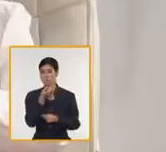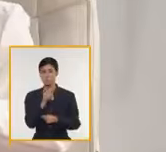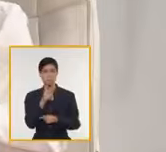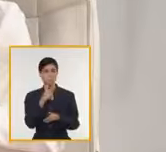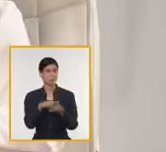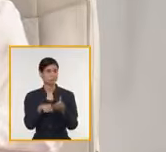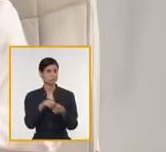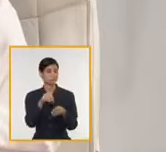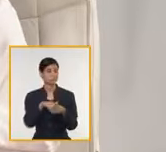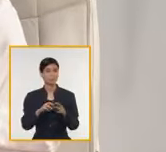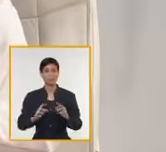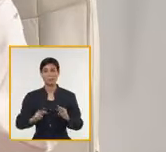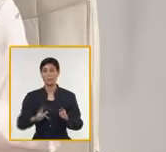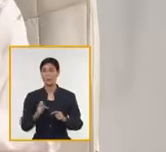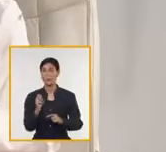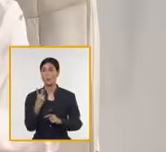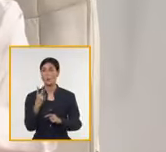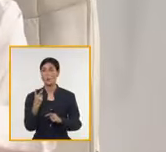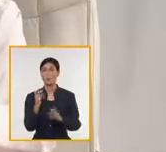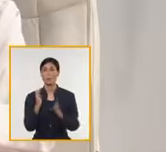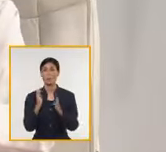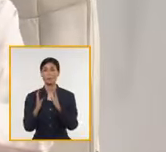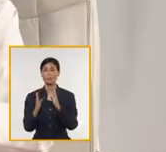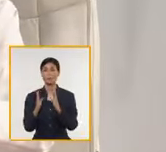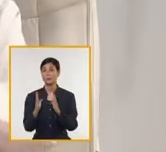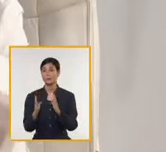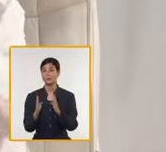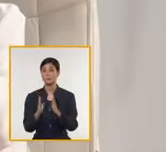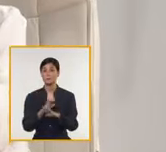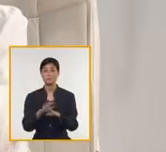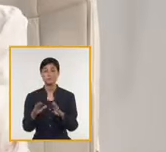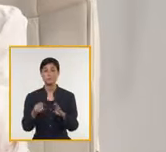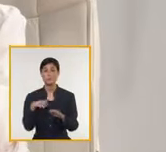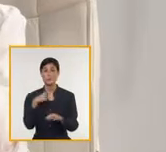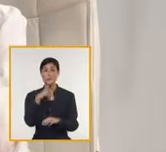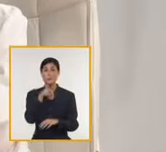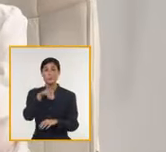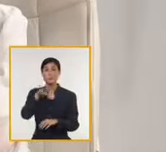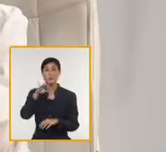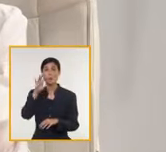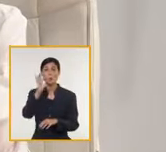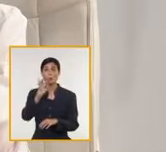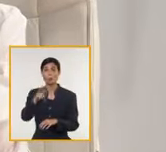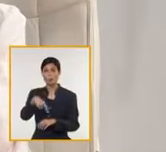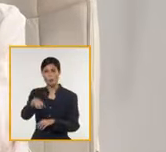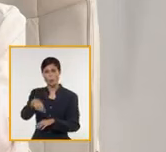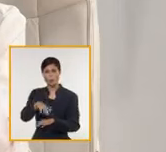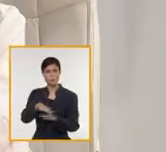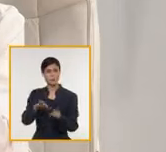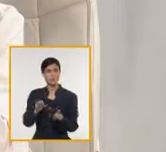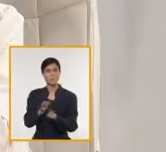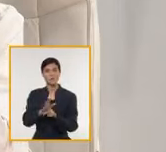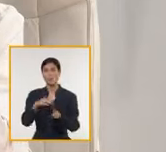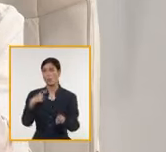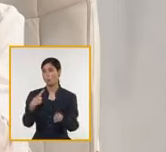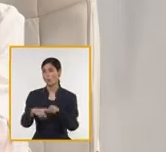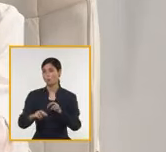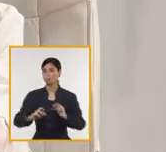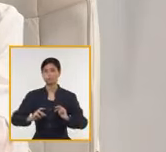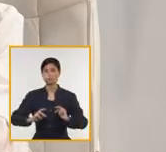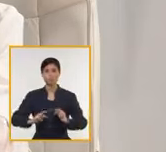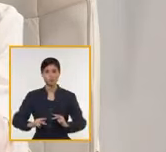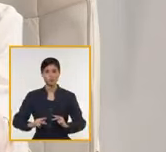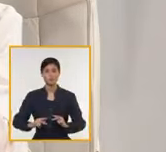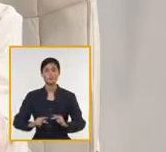una segunda vuelta que estaría realizándose el próximo 19 de octubre. Por primera vez desde